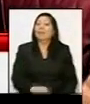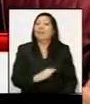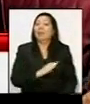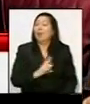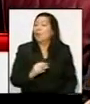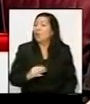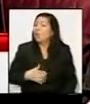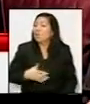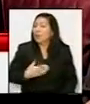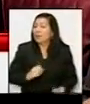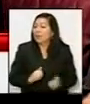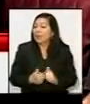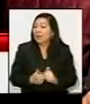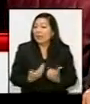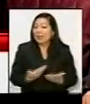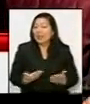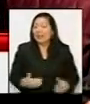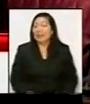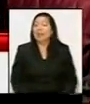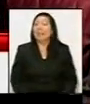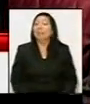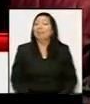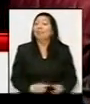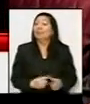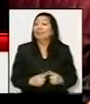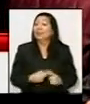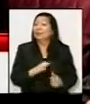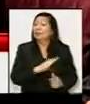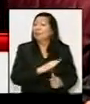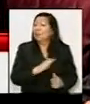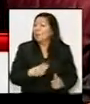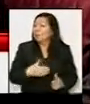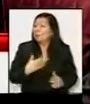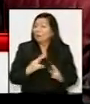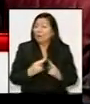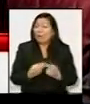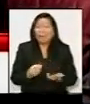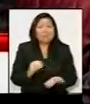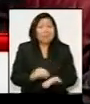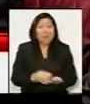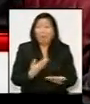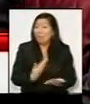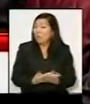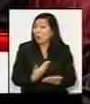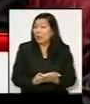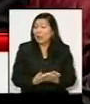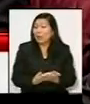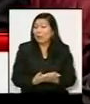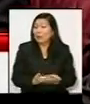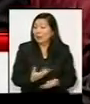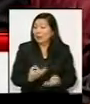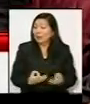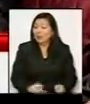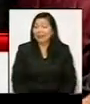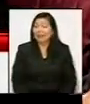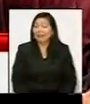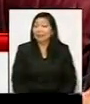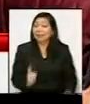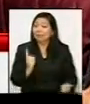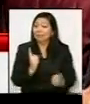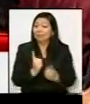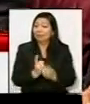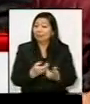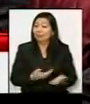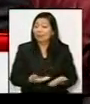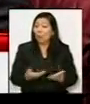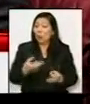no puede modificar los hechos entonces no pueden reunir más pruebas para reforzar su tesis y de frente a lo estamos